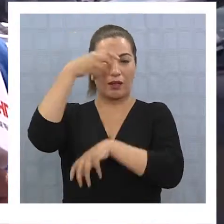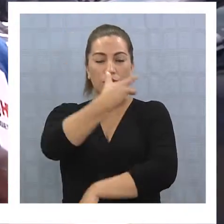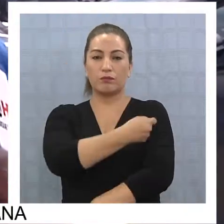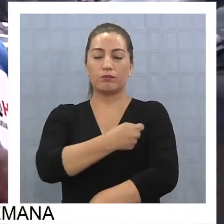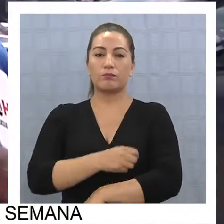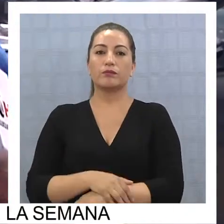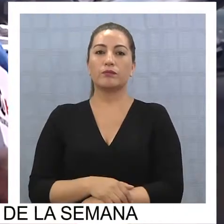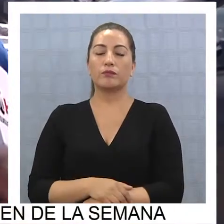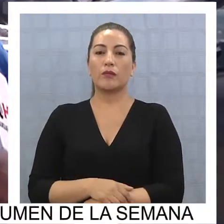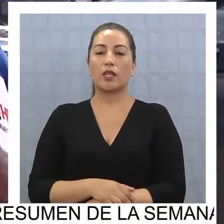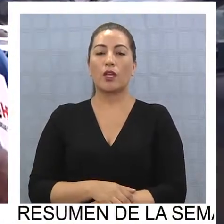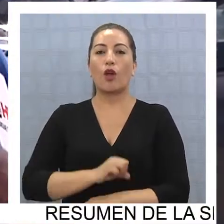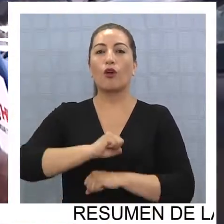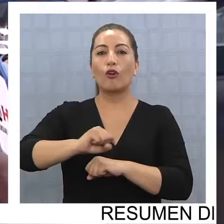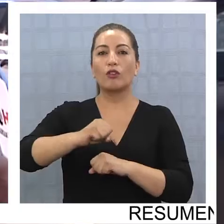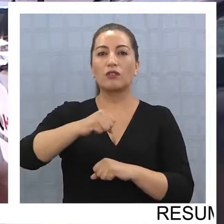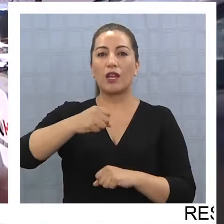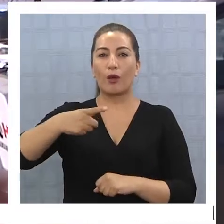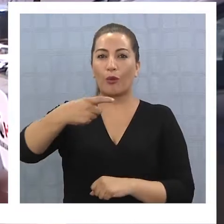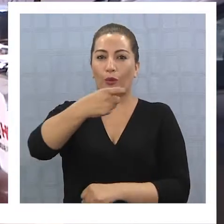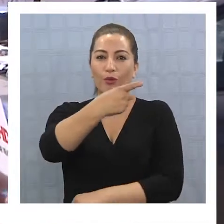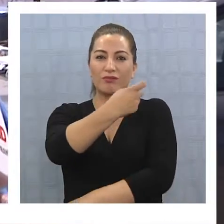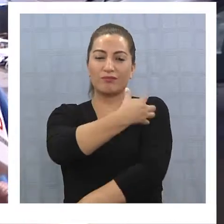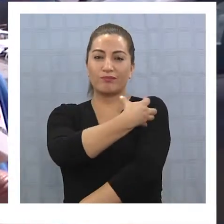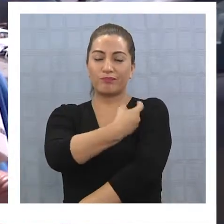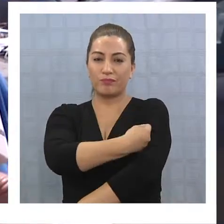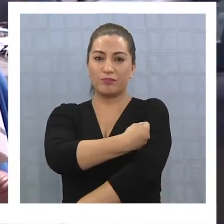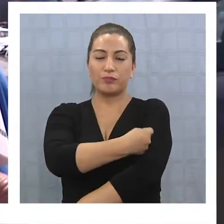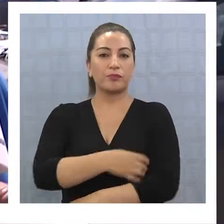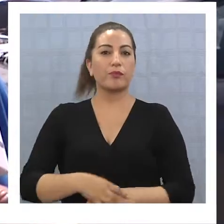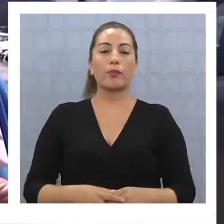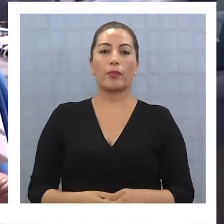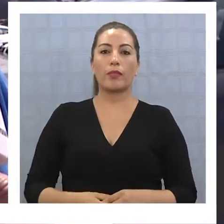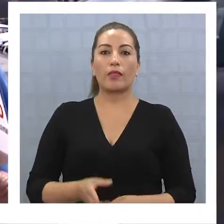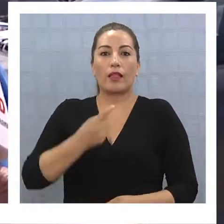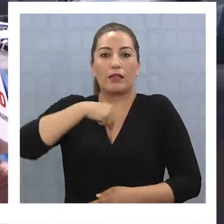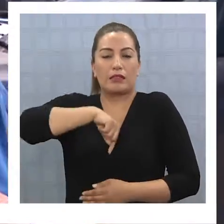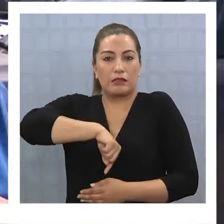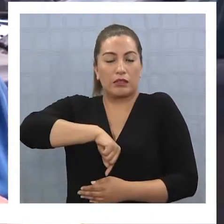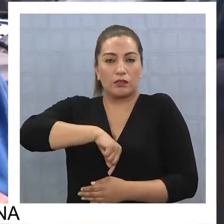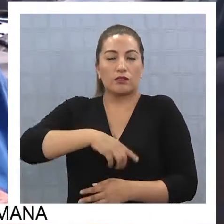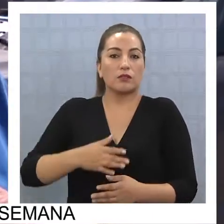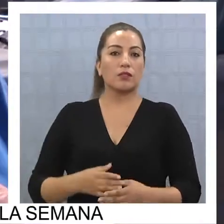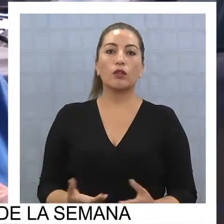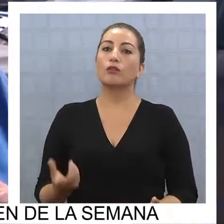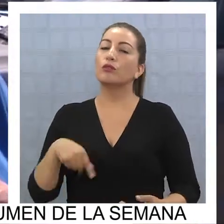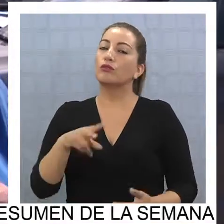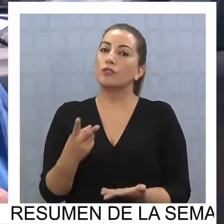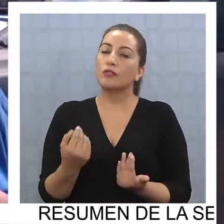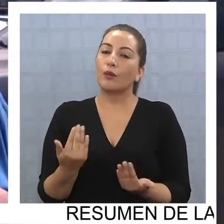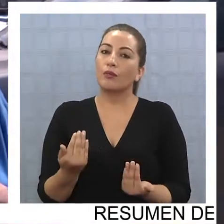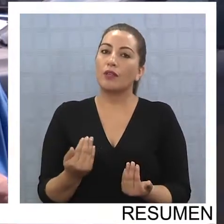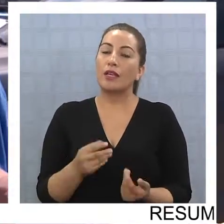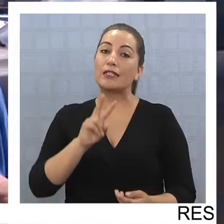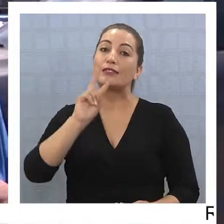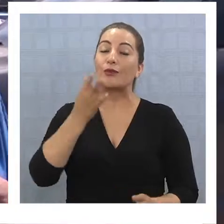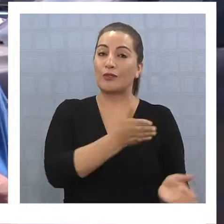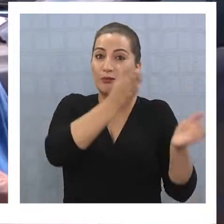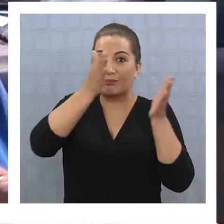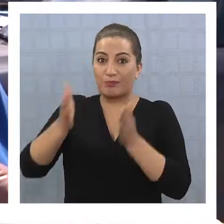antiparasitarios, casi 10.000 antiparasitarios, tanto internos como externos. Estamos esperando la segunda parte